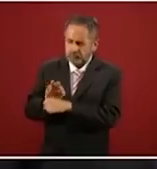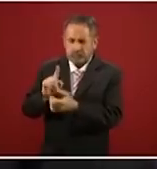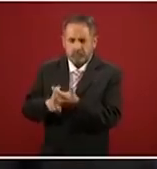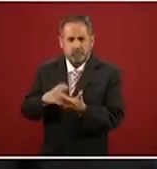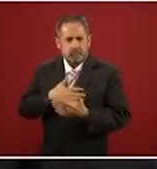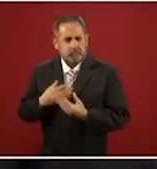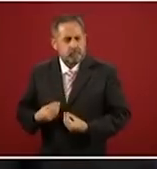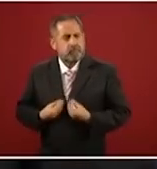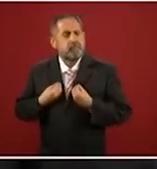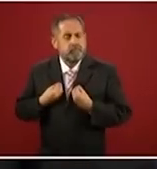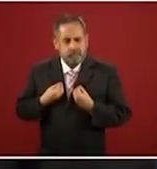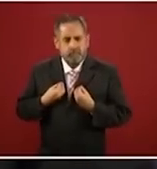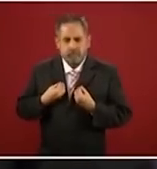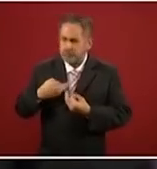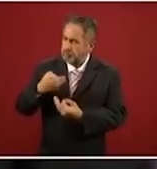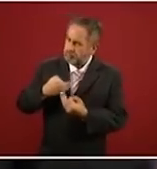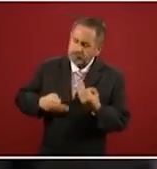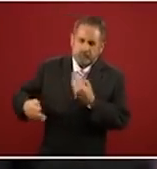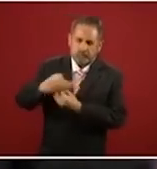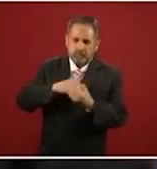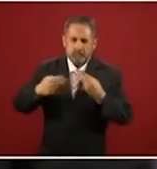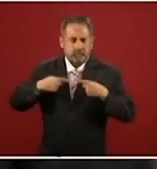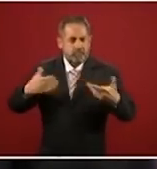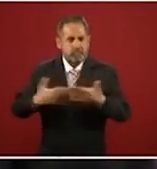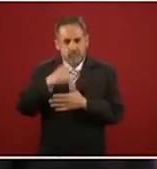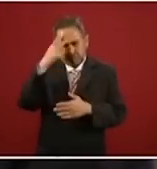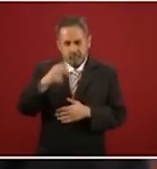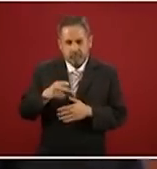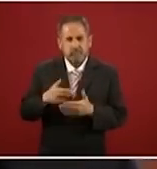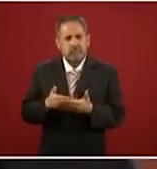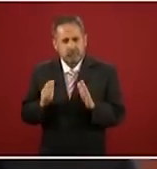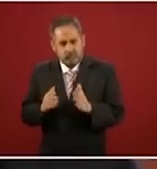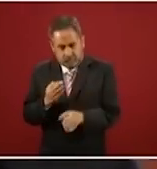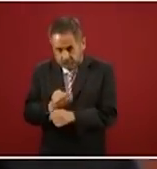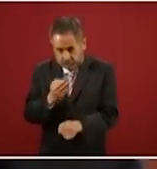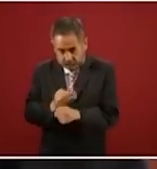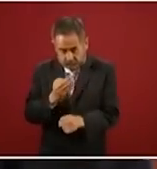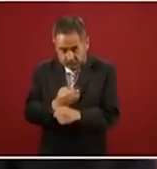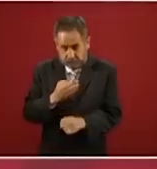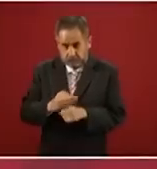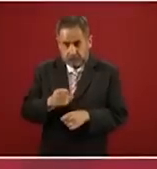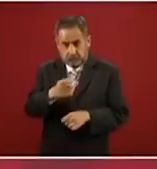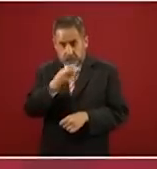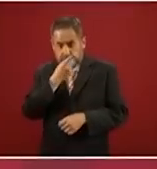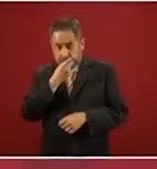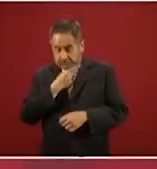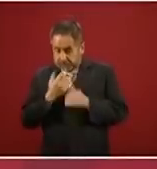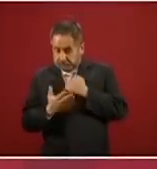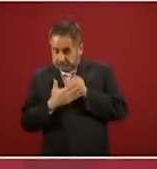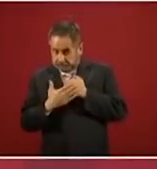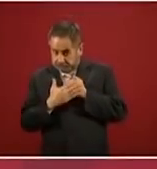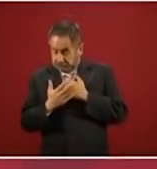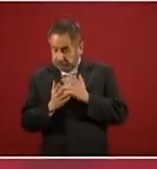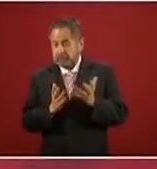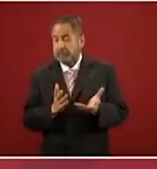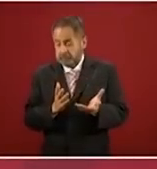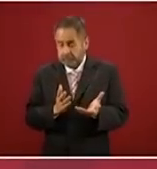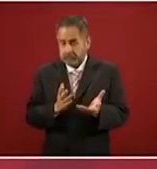vida de todos los mexicanos ahora mismo por lo que estás diciendo